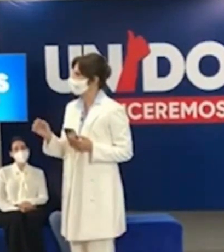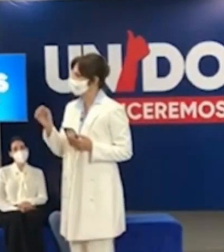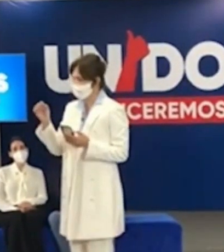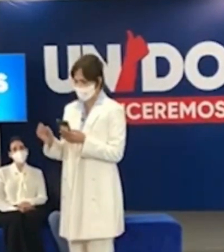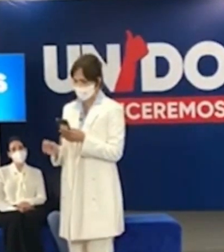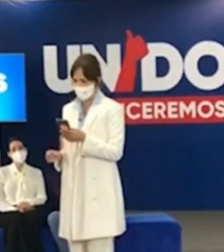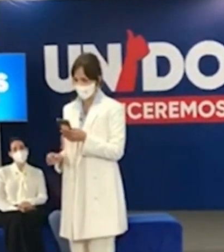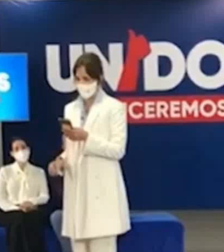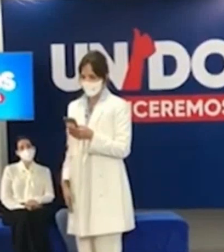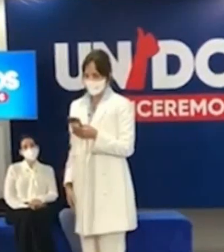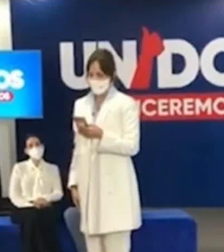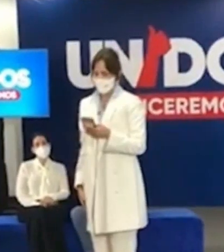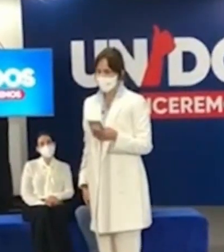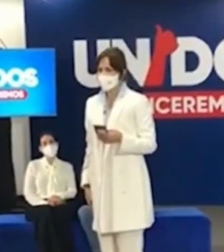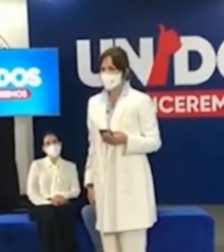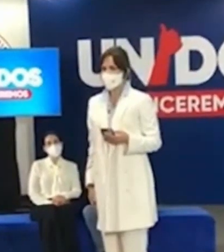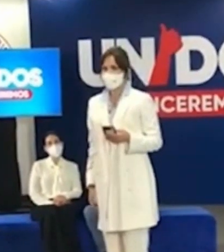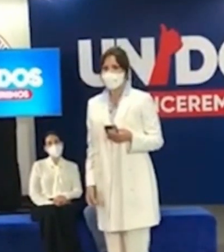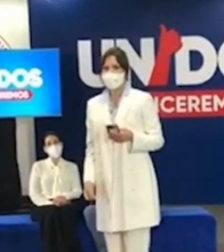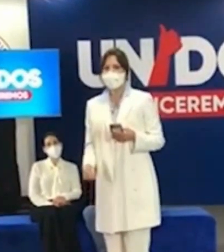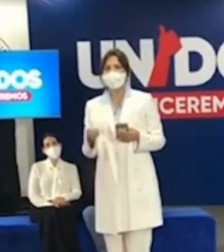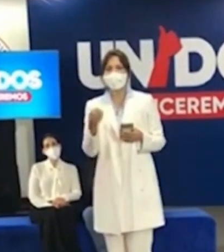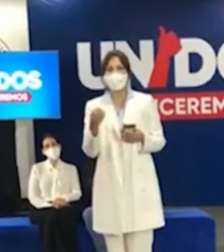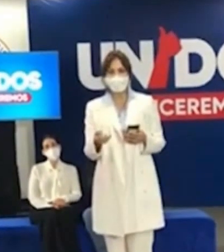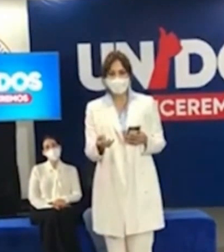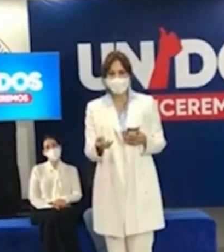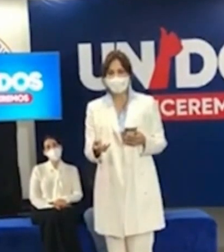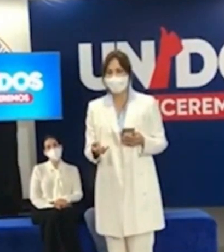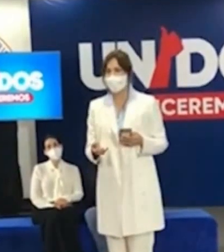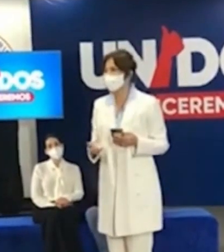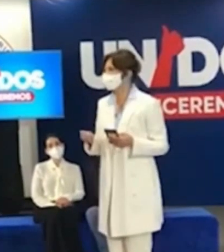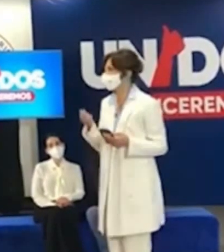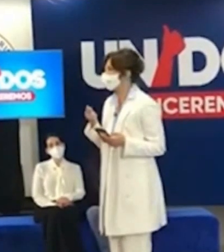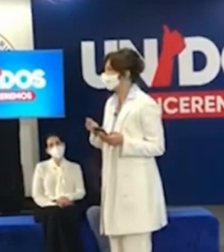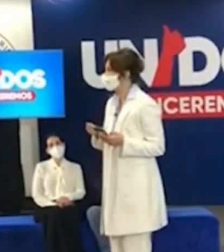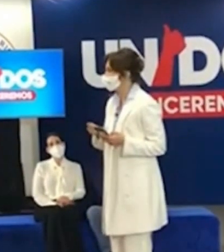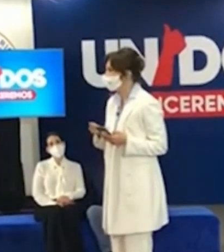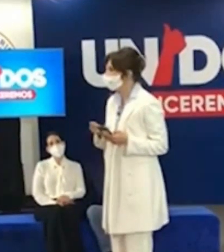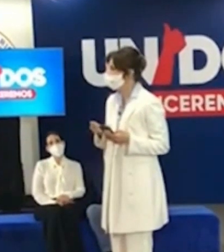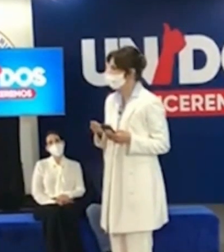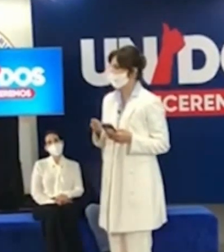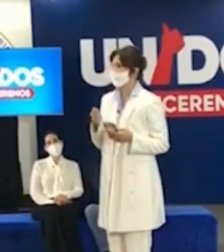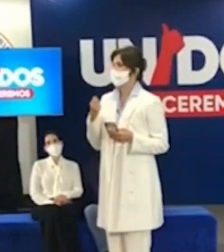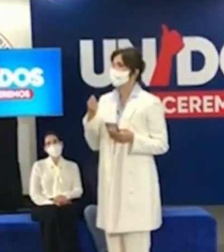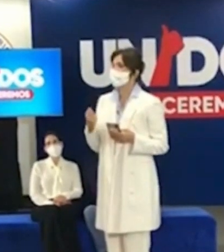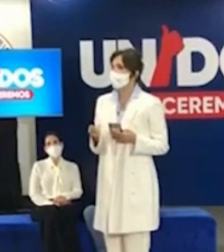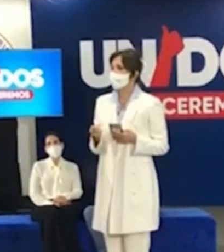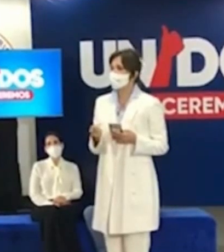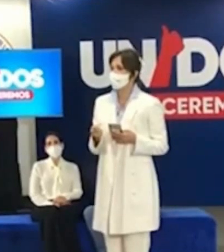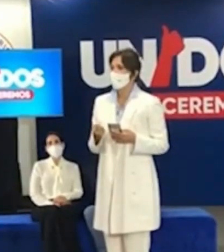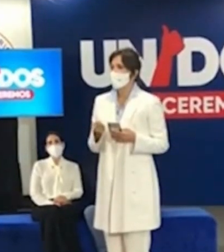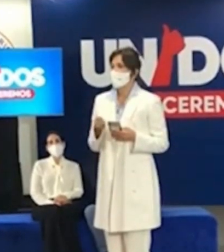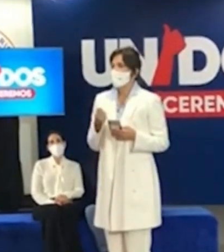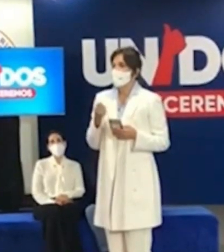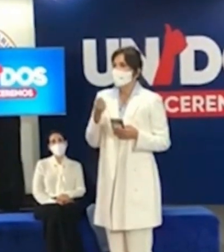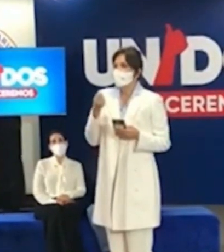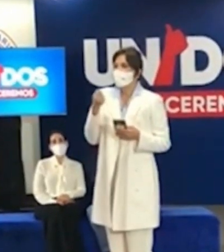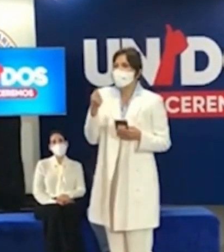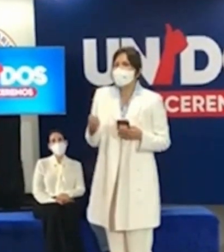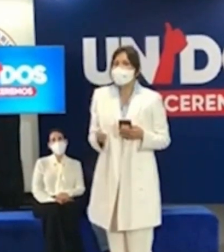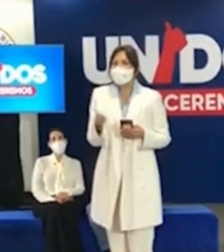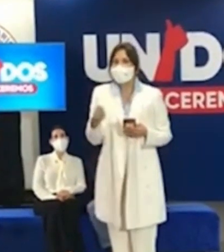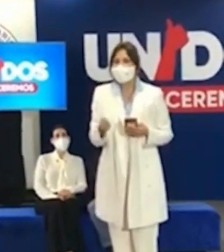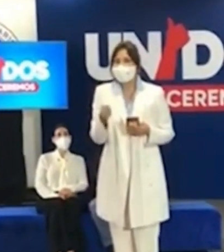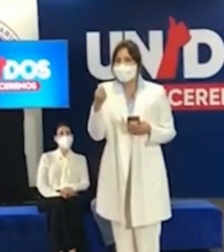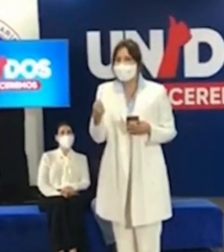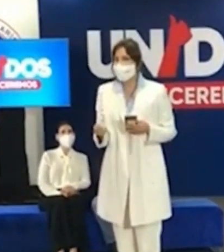para poder salir. Por eso nos tenemos que preparar, tenemos que sacar de abajo y tenemos